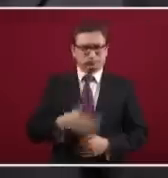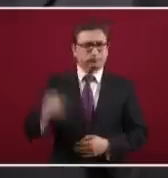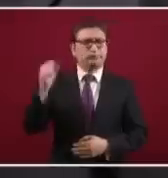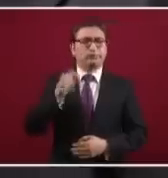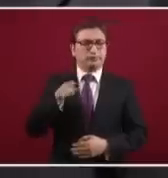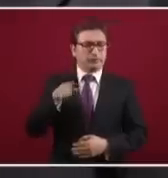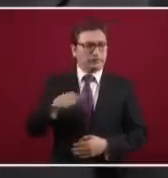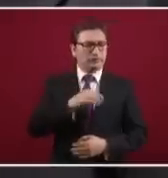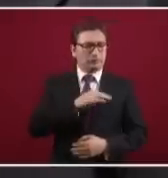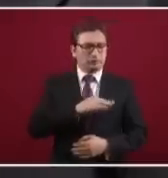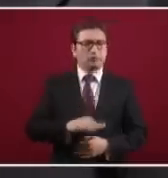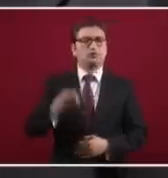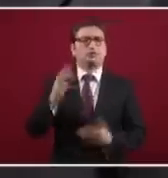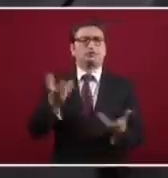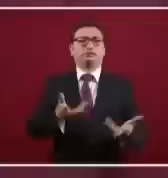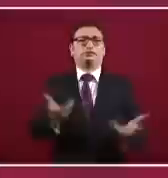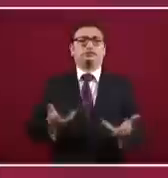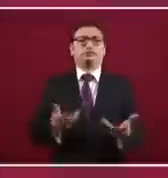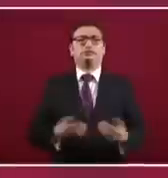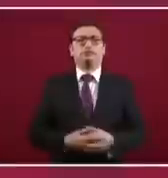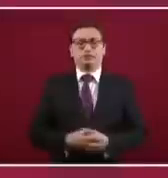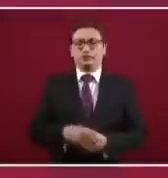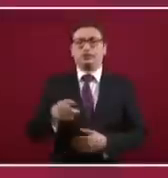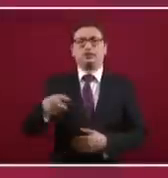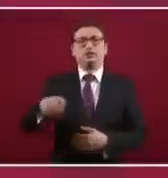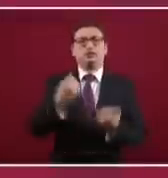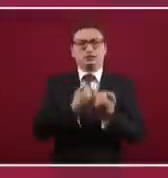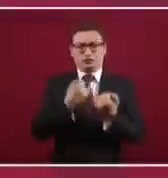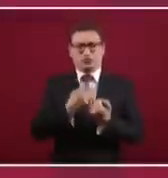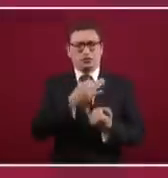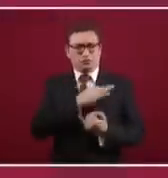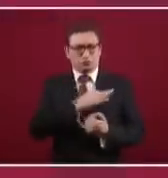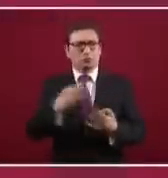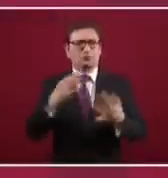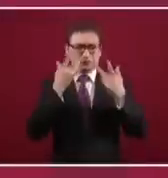capaces de presentar su renuncia.